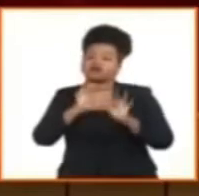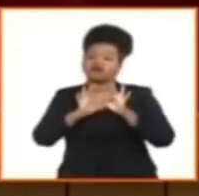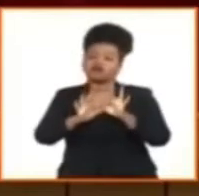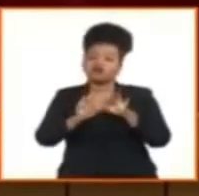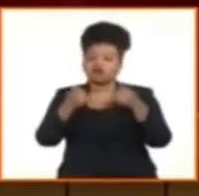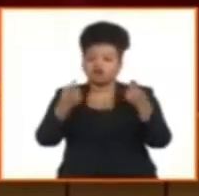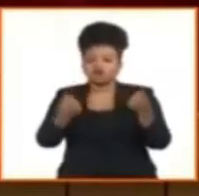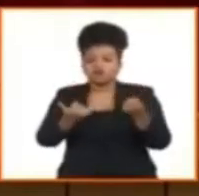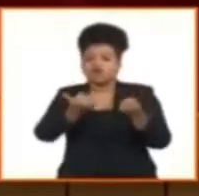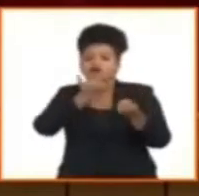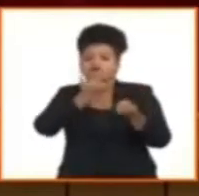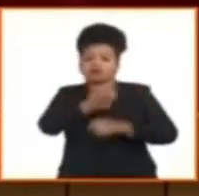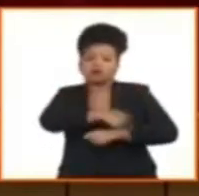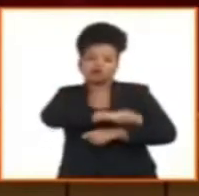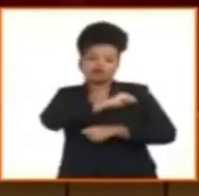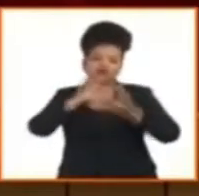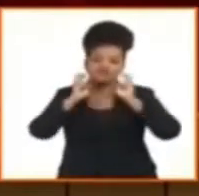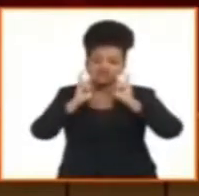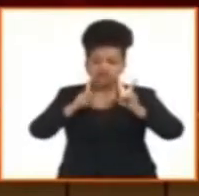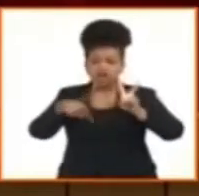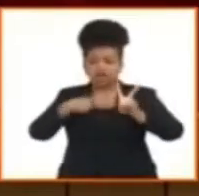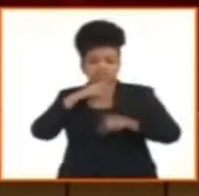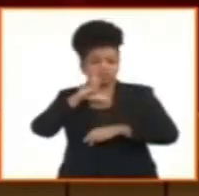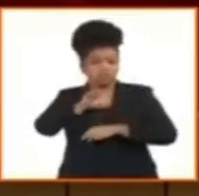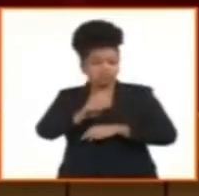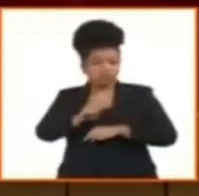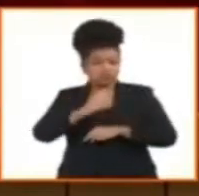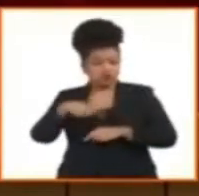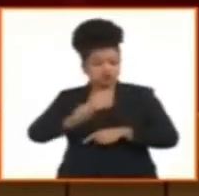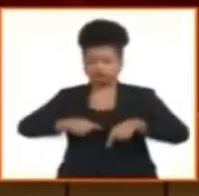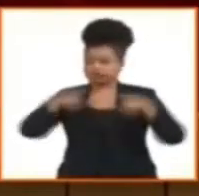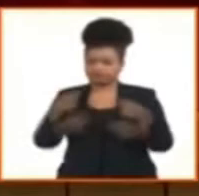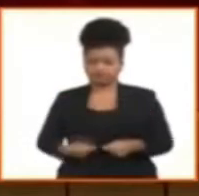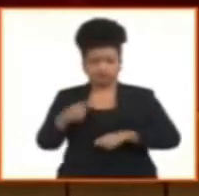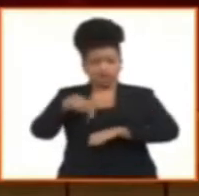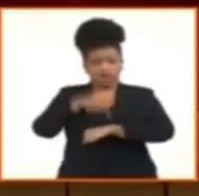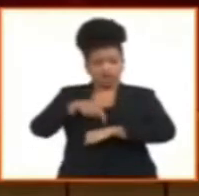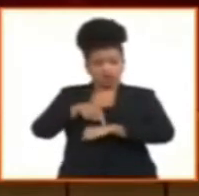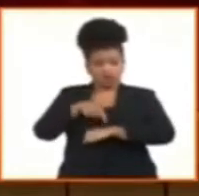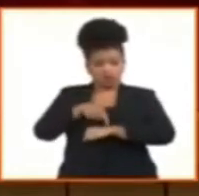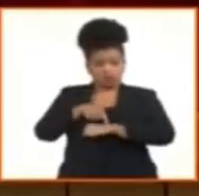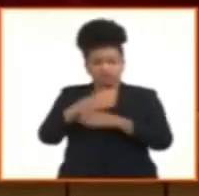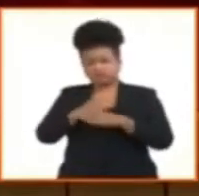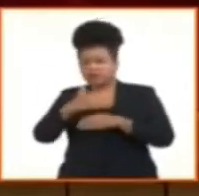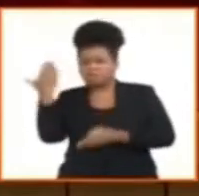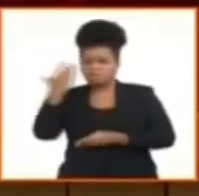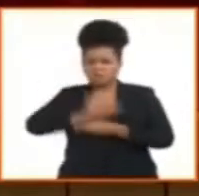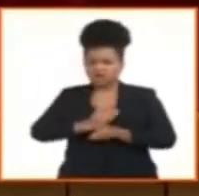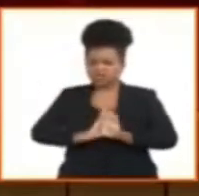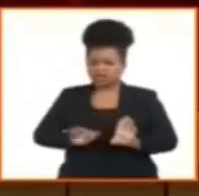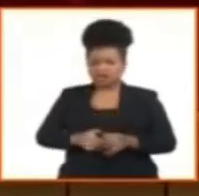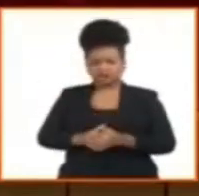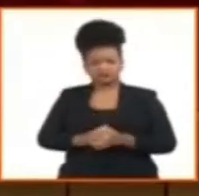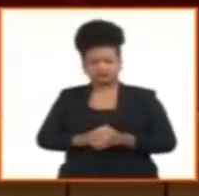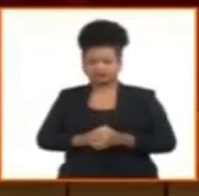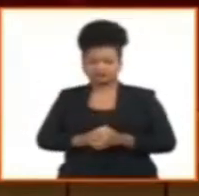vida de nuestra población. Y nosotros decimos con toda convicción de que en estos momentos nosotros se trata del bloqueo. Hay un bloqueo con un apellido